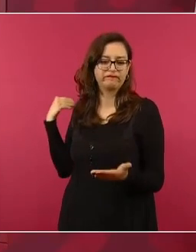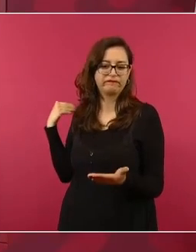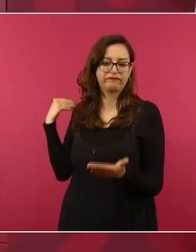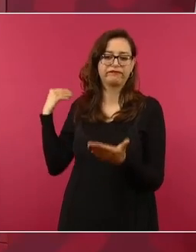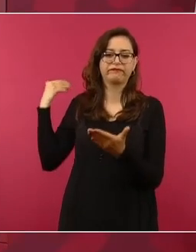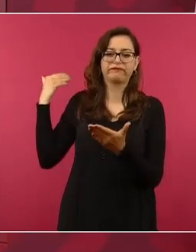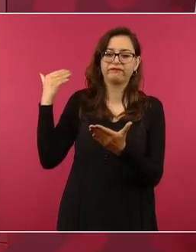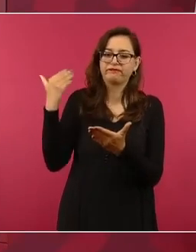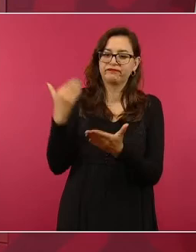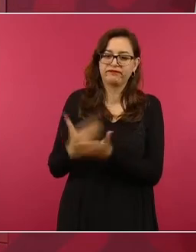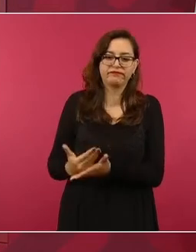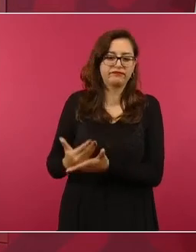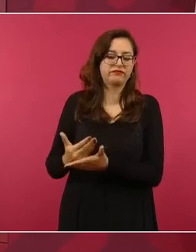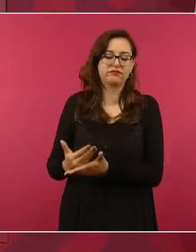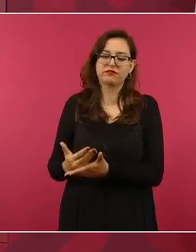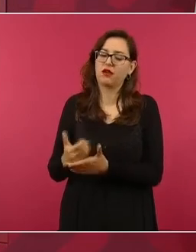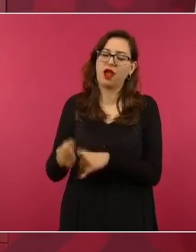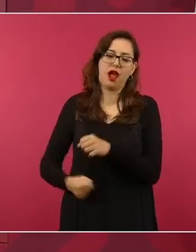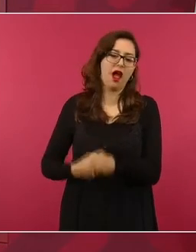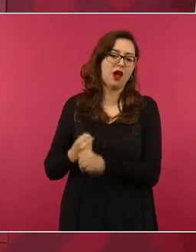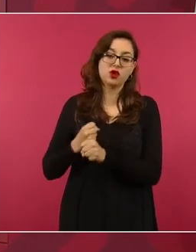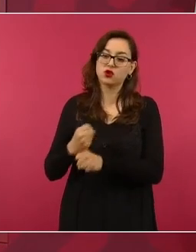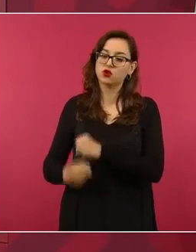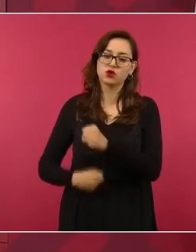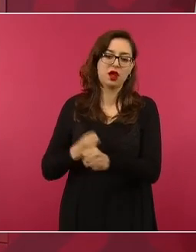del corrido de nuestro tiempo, ¿no?